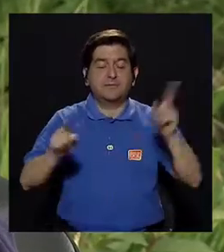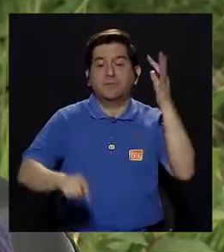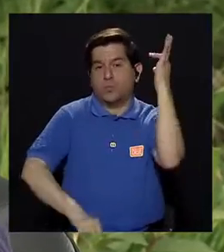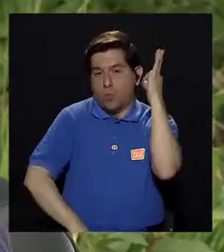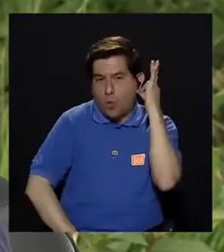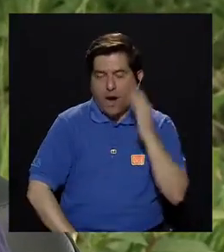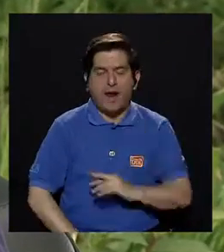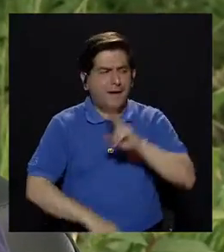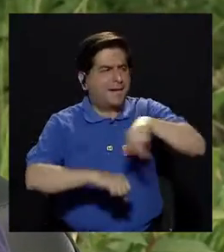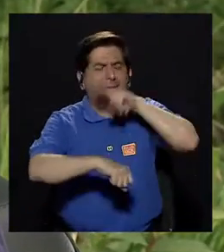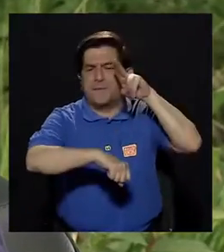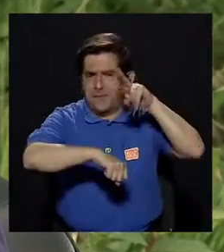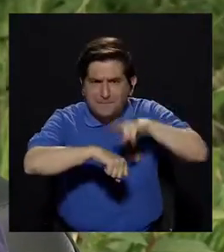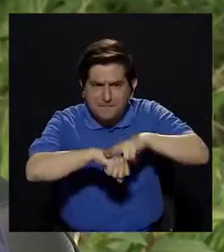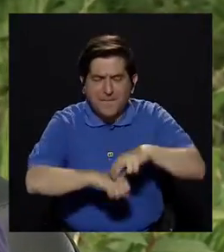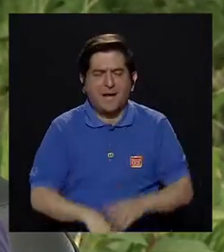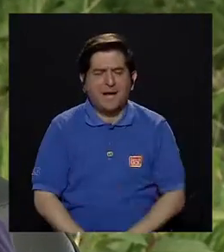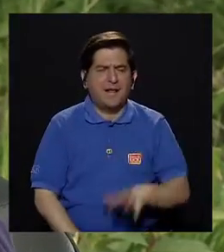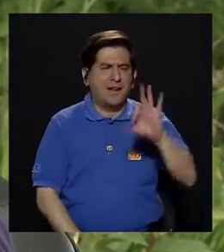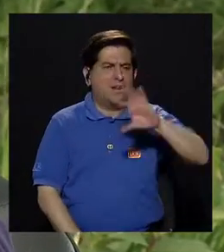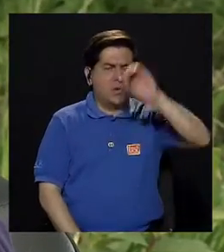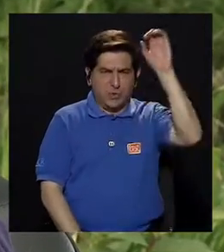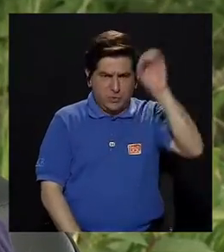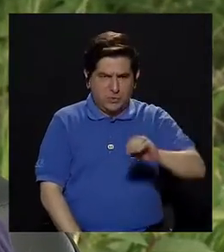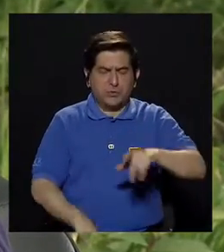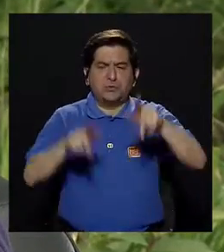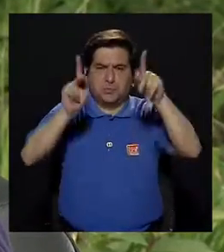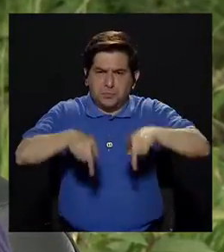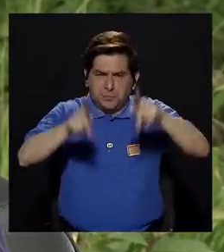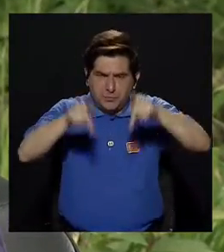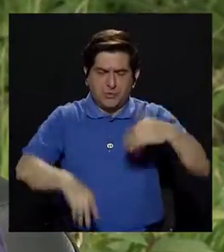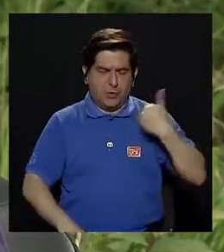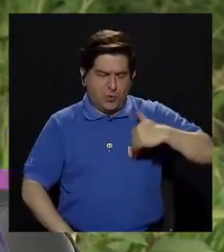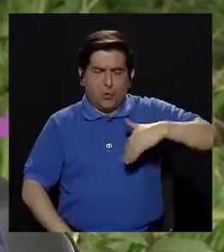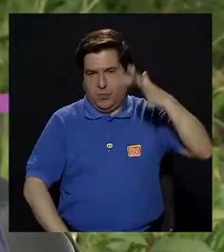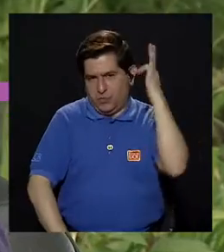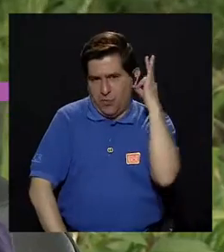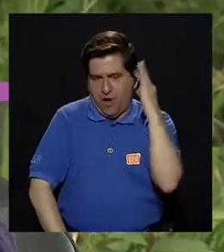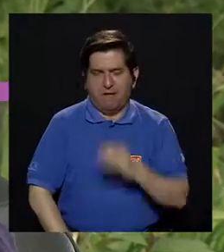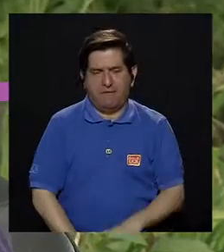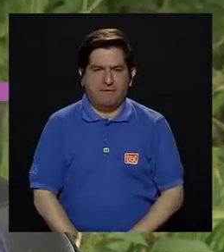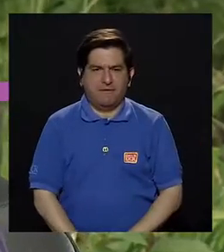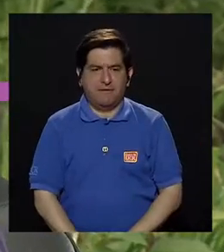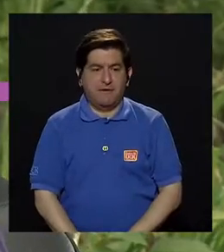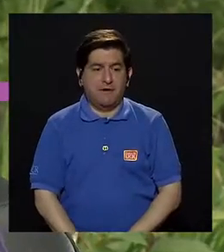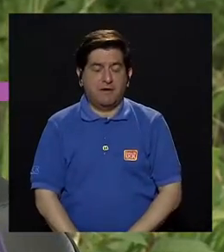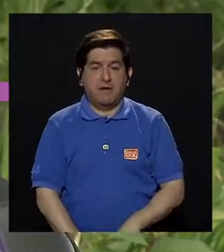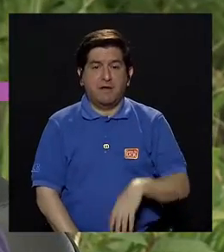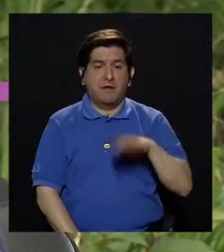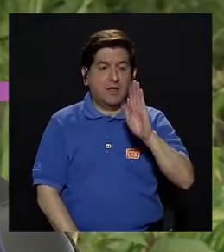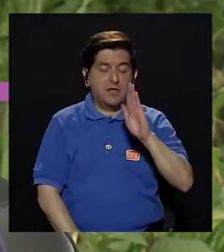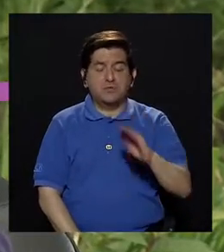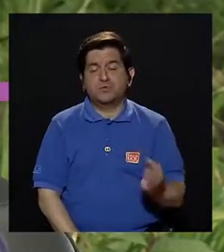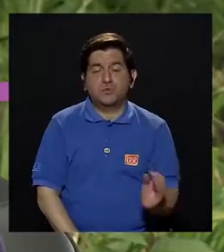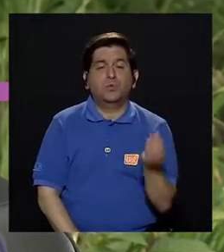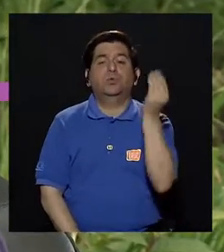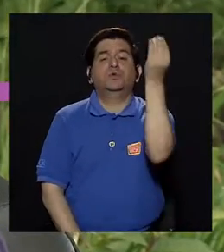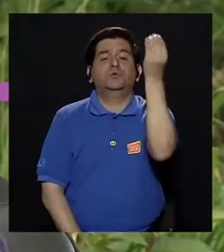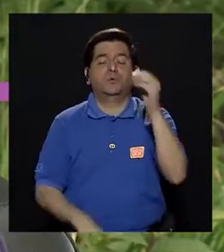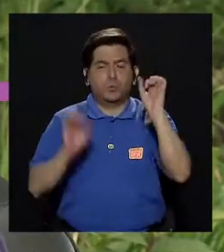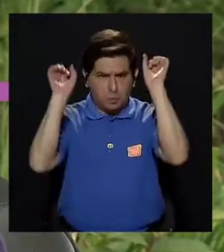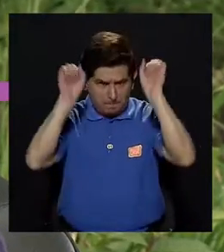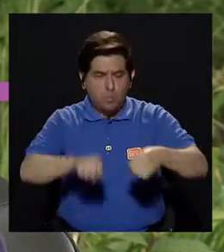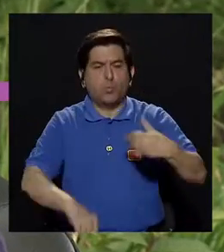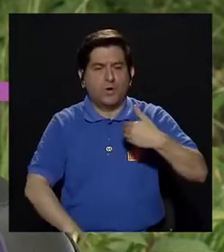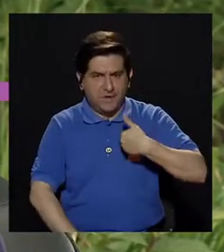una mujer, generalmente el 90% de las personas, hombres y mujeres, en su edad joven,